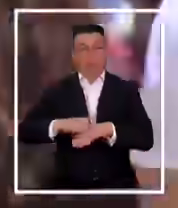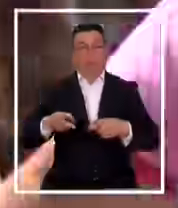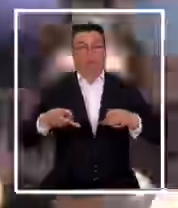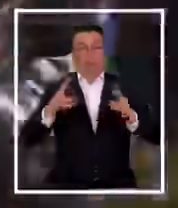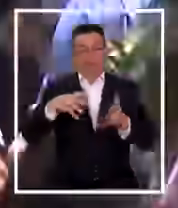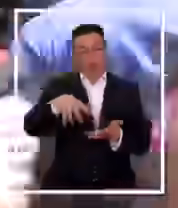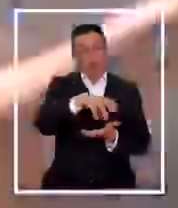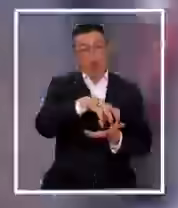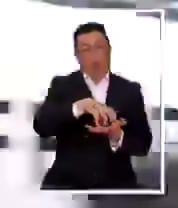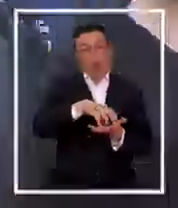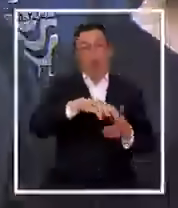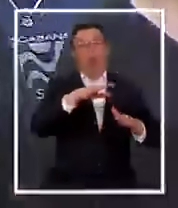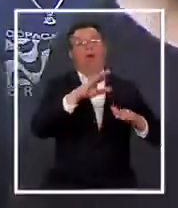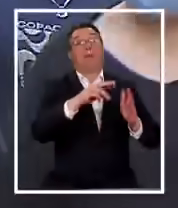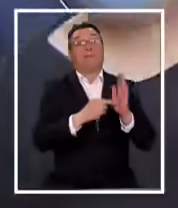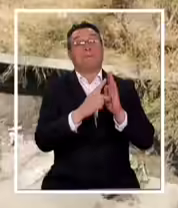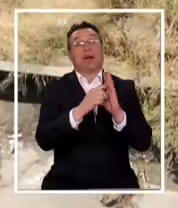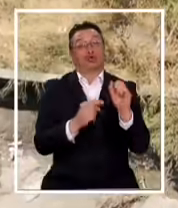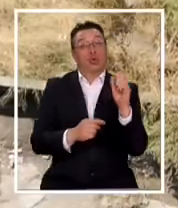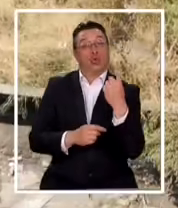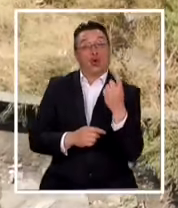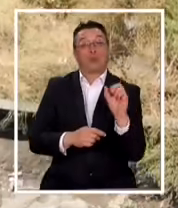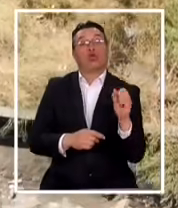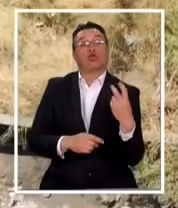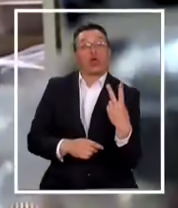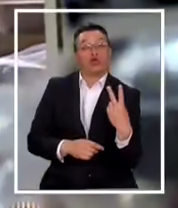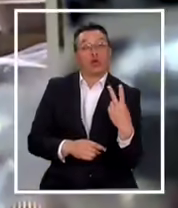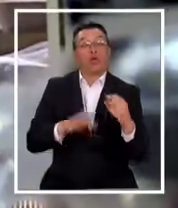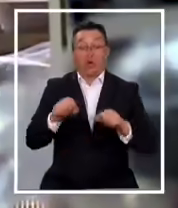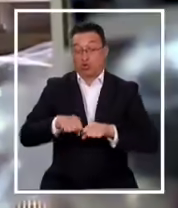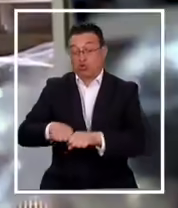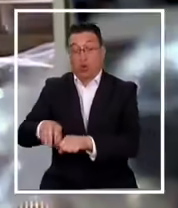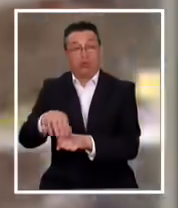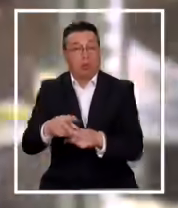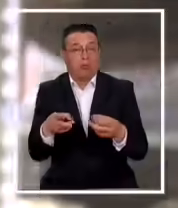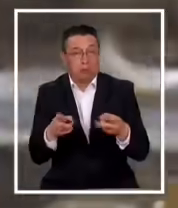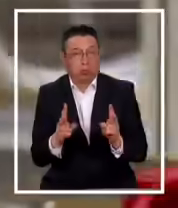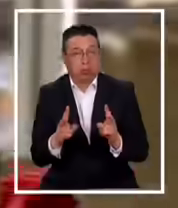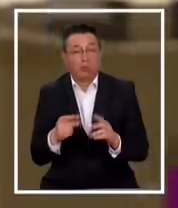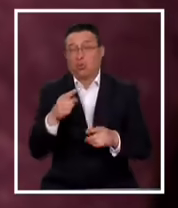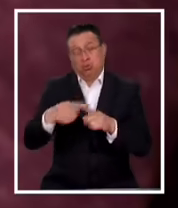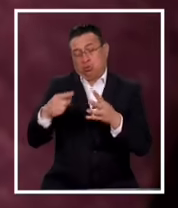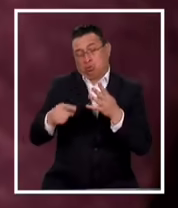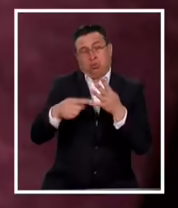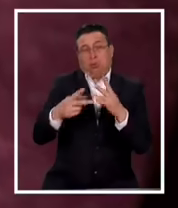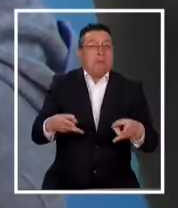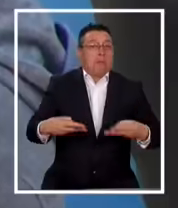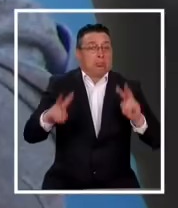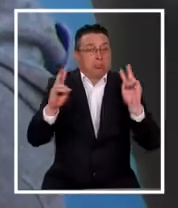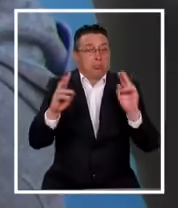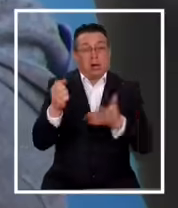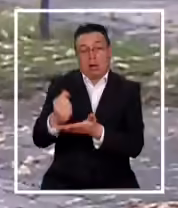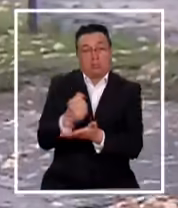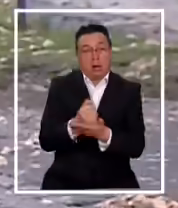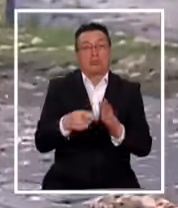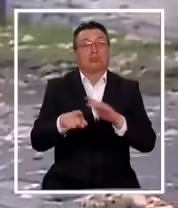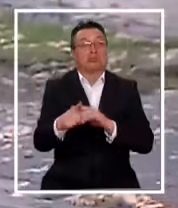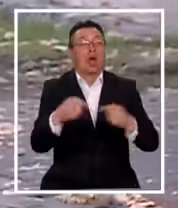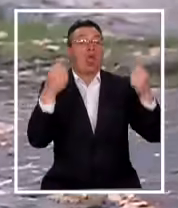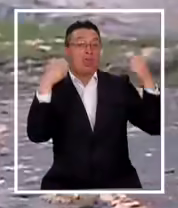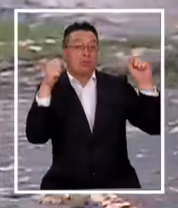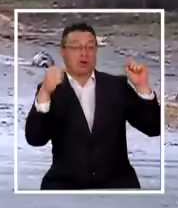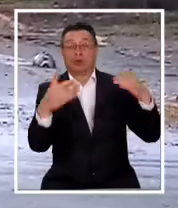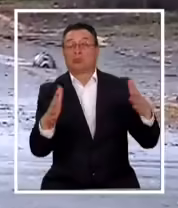en comunas que se encuentren en fase 1 o 2, como ir al supermercado todas las veces que quiera, hacer trámites o